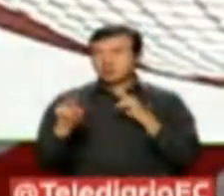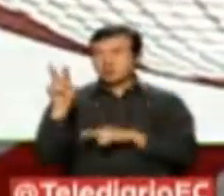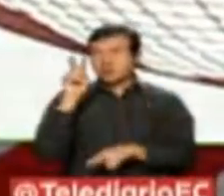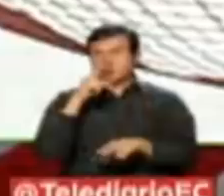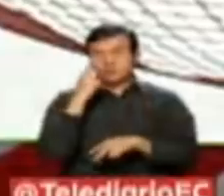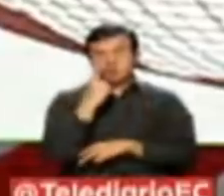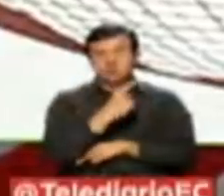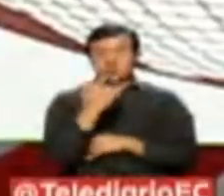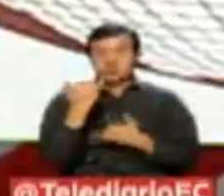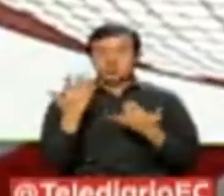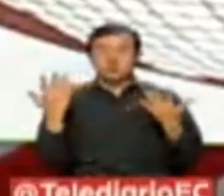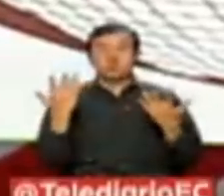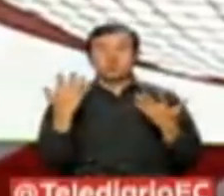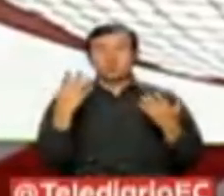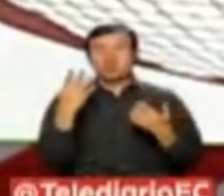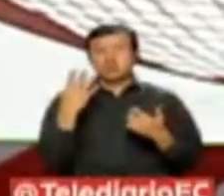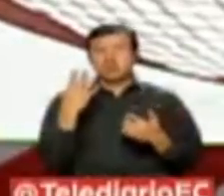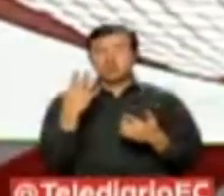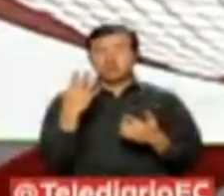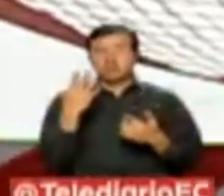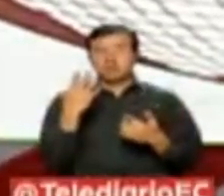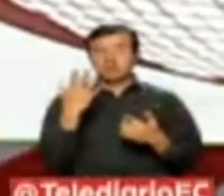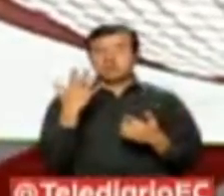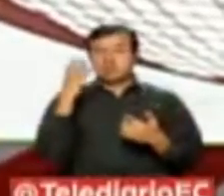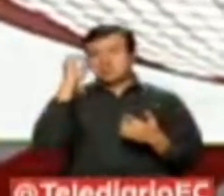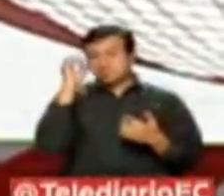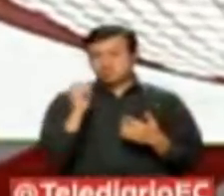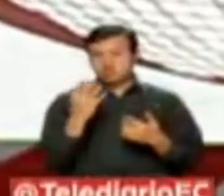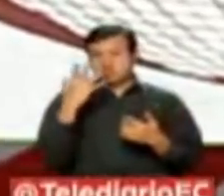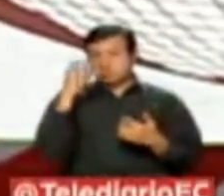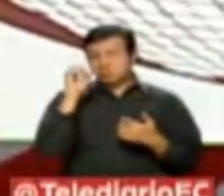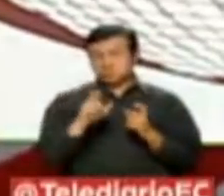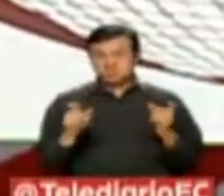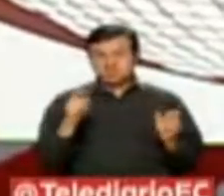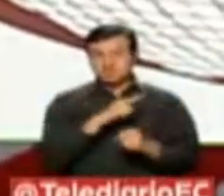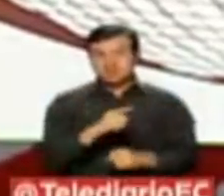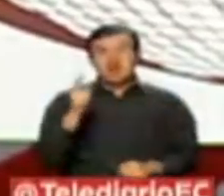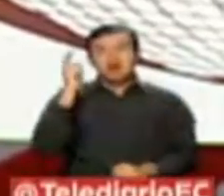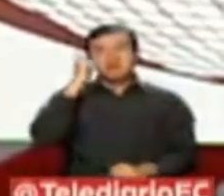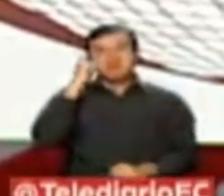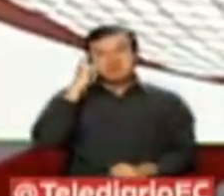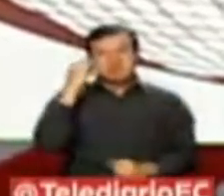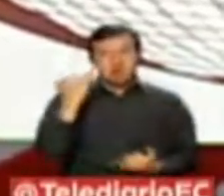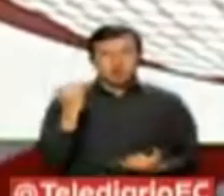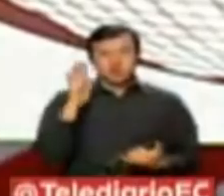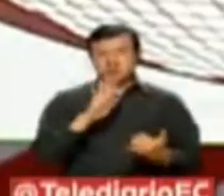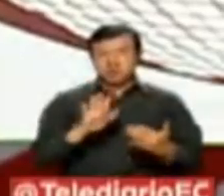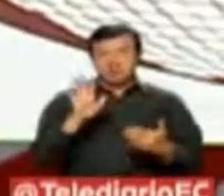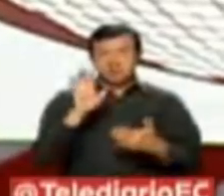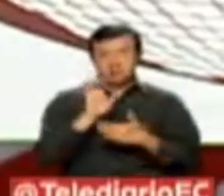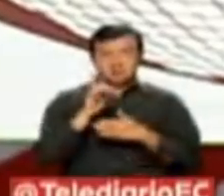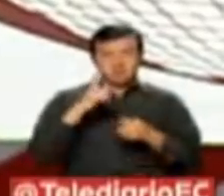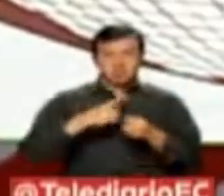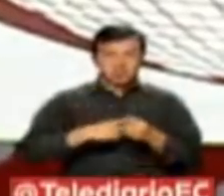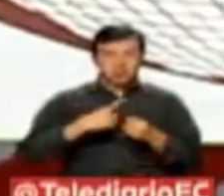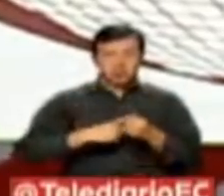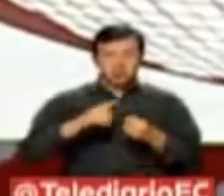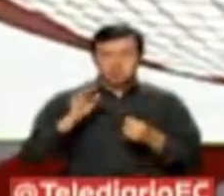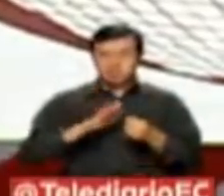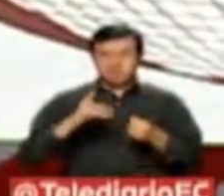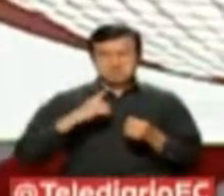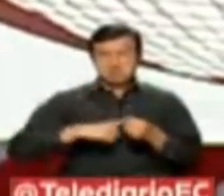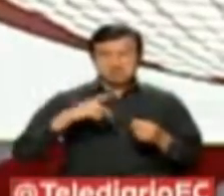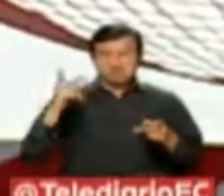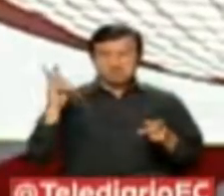ahora mismo hay una cuarta parte de la población en quitó que cree que la ciudad está viviendo el peor momento de su historia eso significa